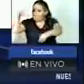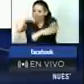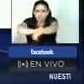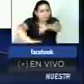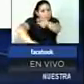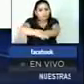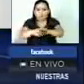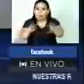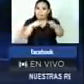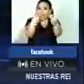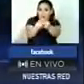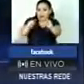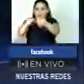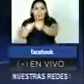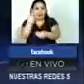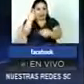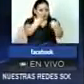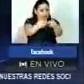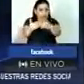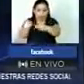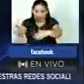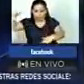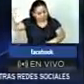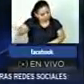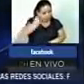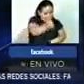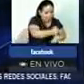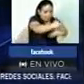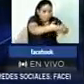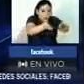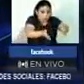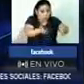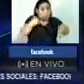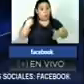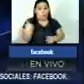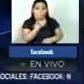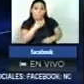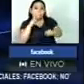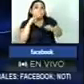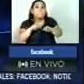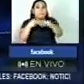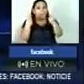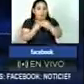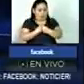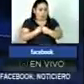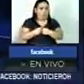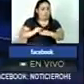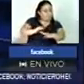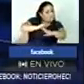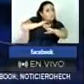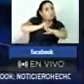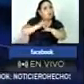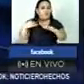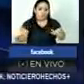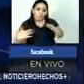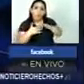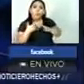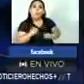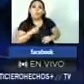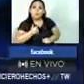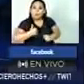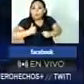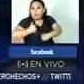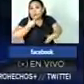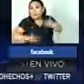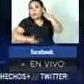pandillas. Ellos irán a esas celdas selladas. El pandillero que ponga resistencia será abatido con fuerza proporcional y posiblemente